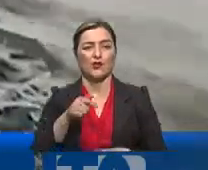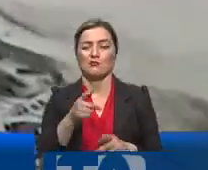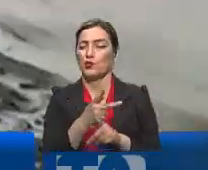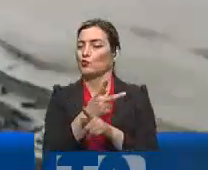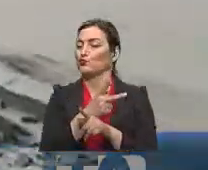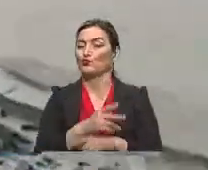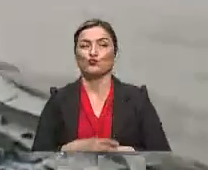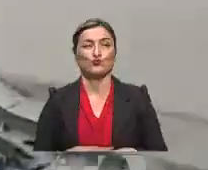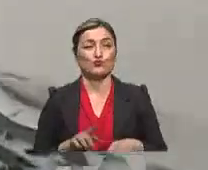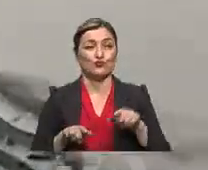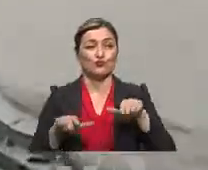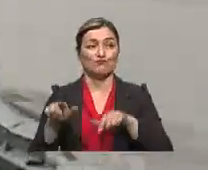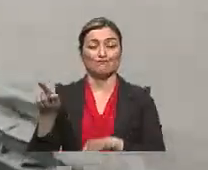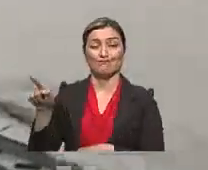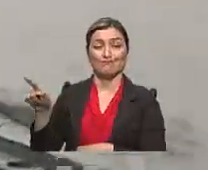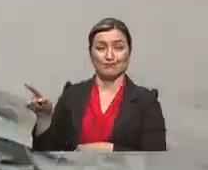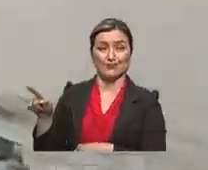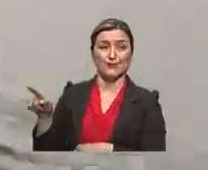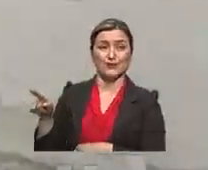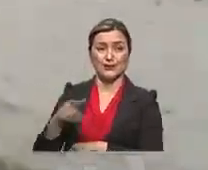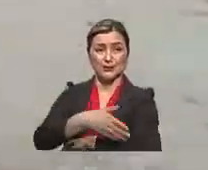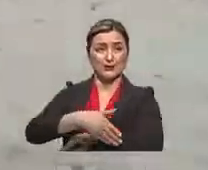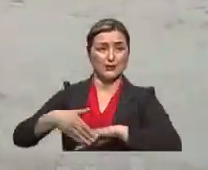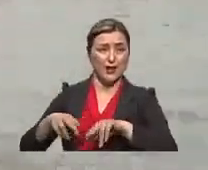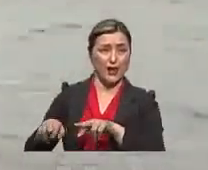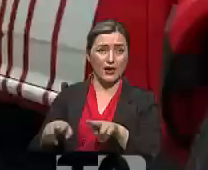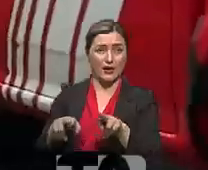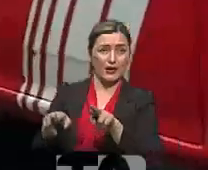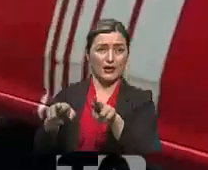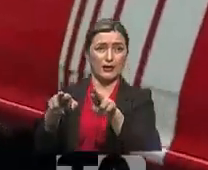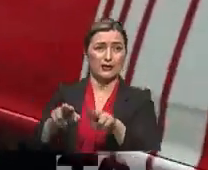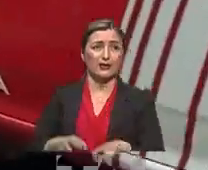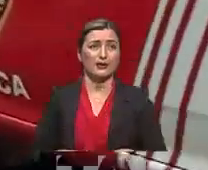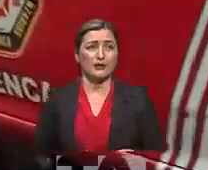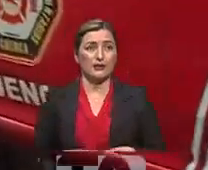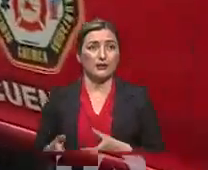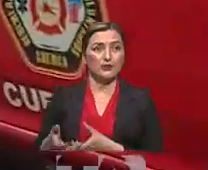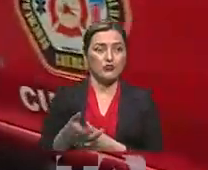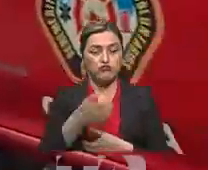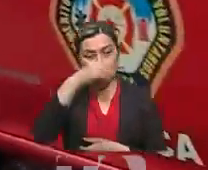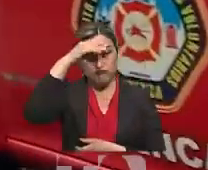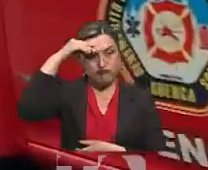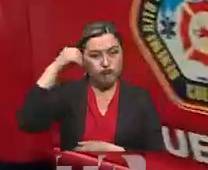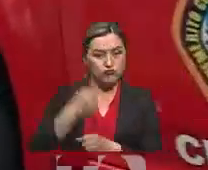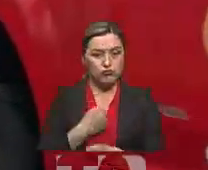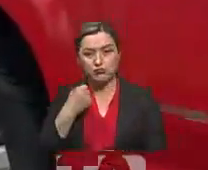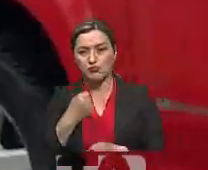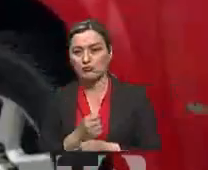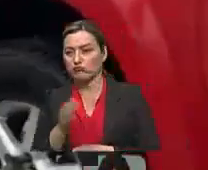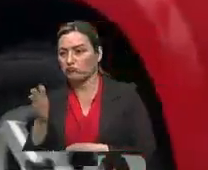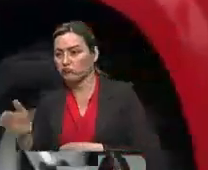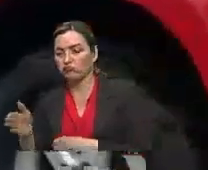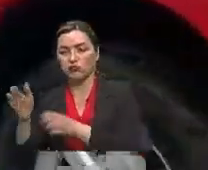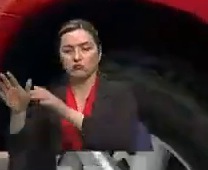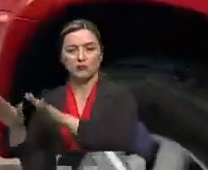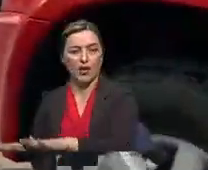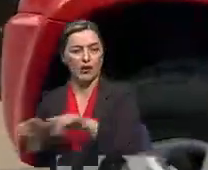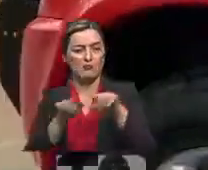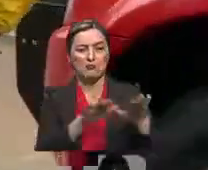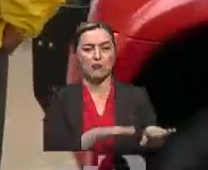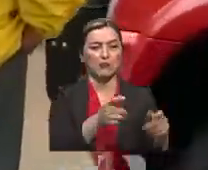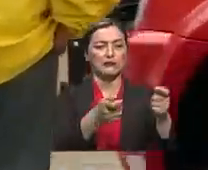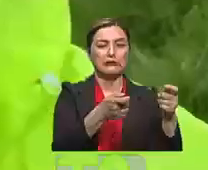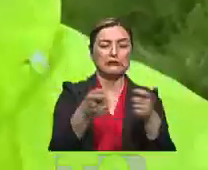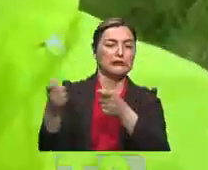hoy. En algunos sectores las calles se convirtieron en ríos. El cuerpo de bomberos trabajó en diferentes frentes. Hay casas